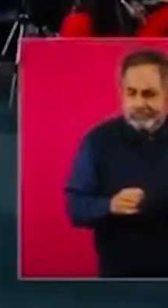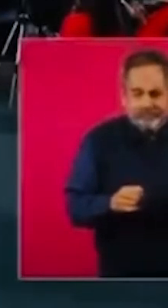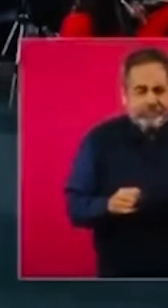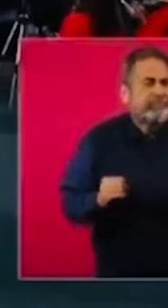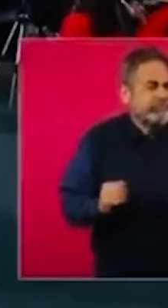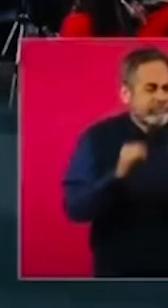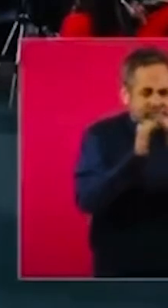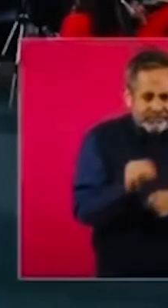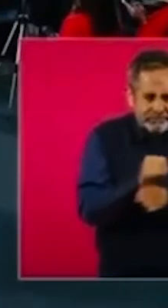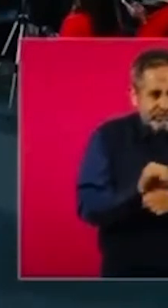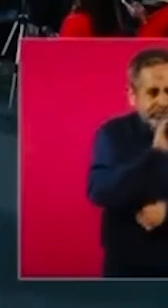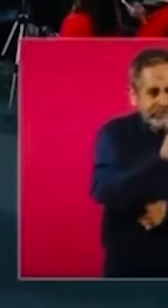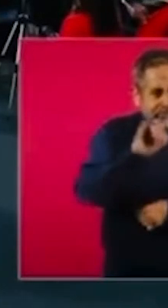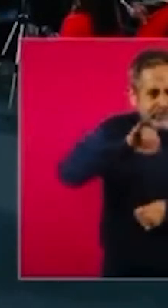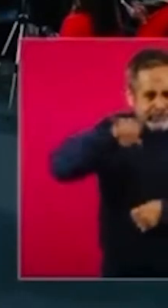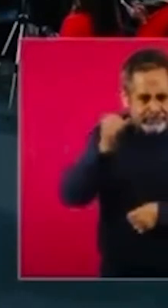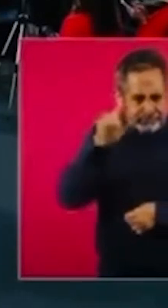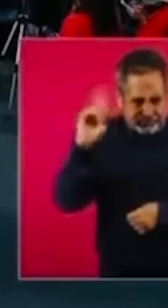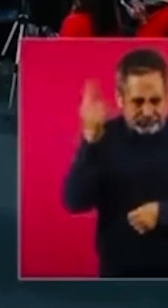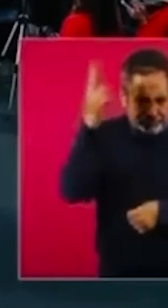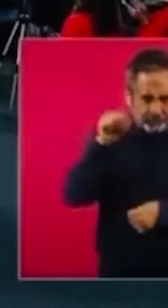el Instituto de Investigaciones Jurídicas,